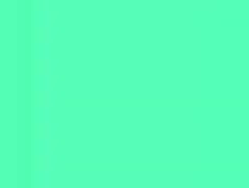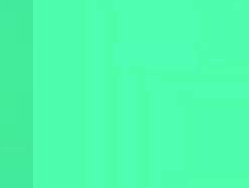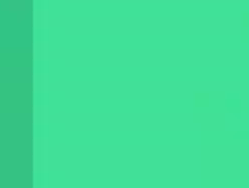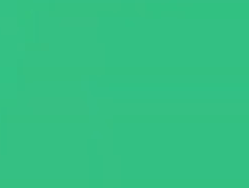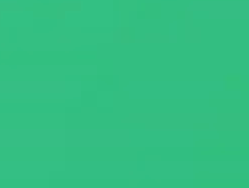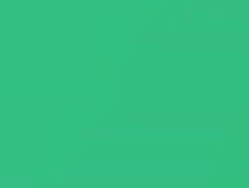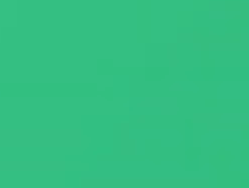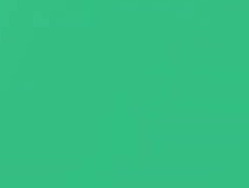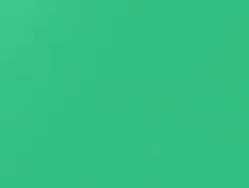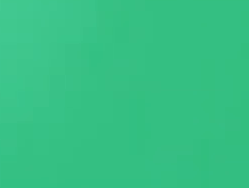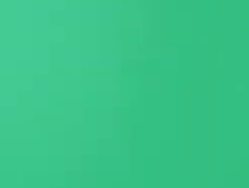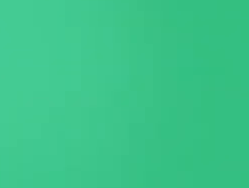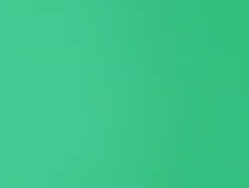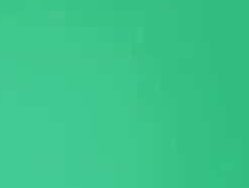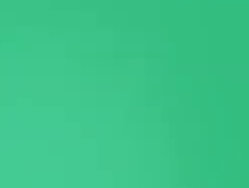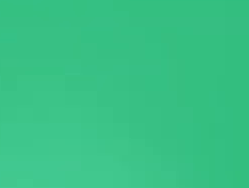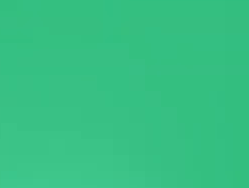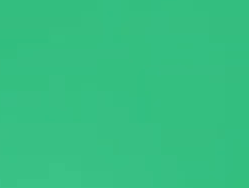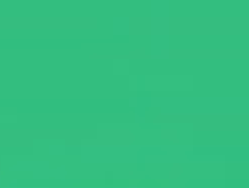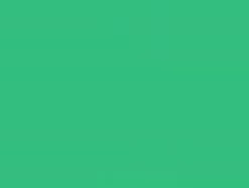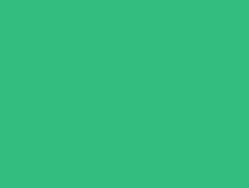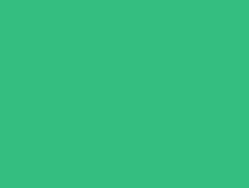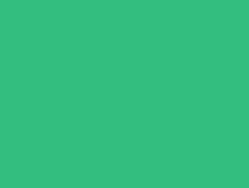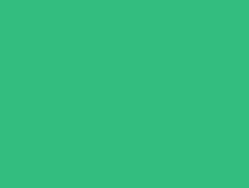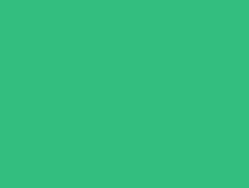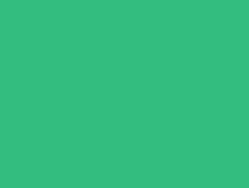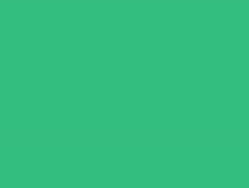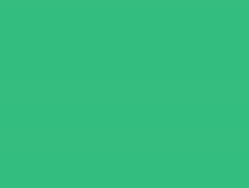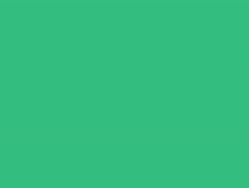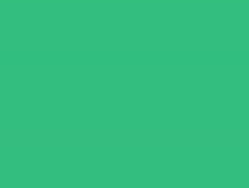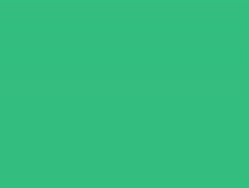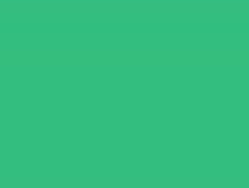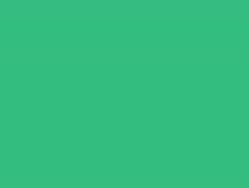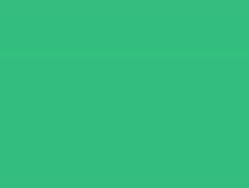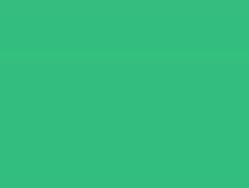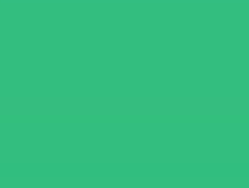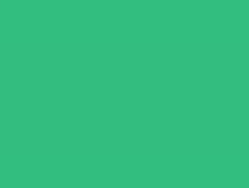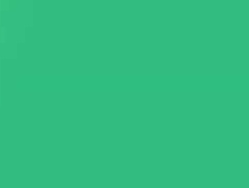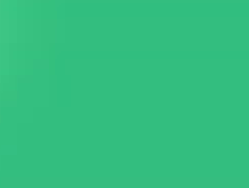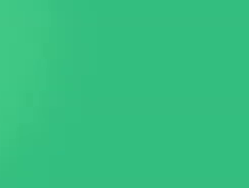Muchas gracias.